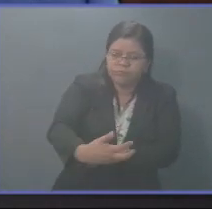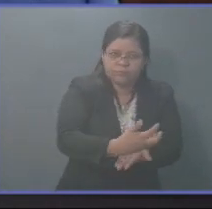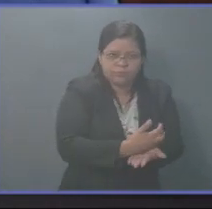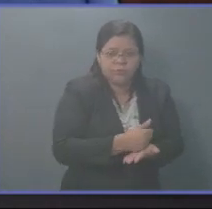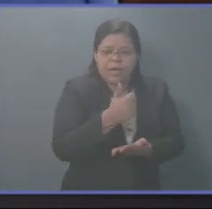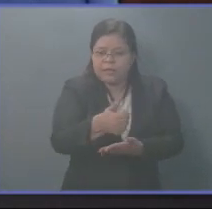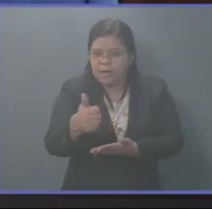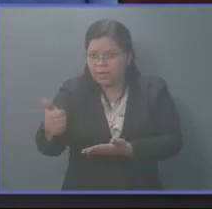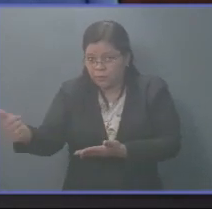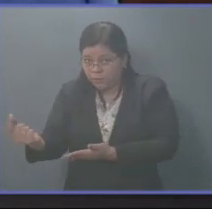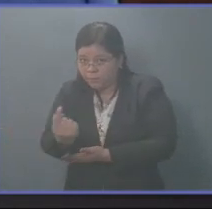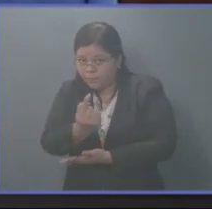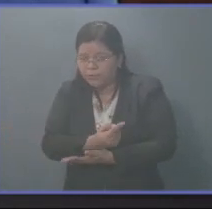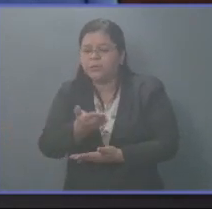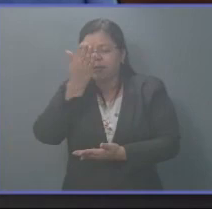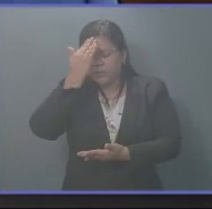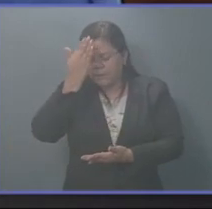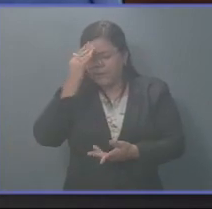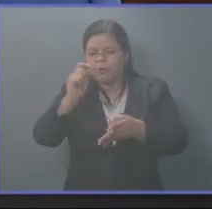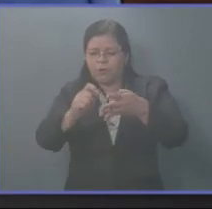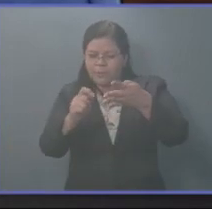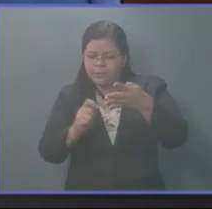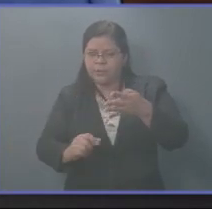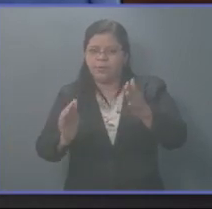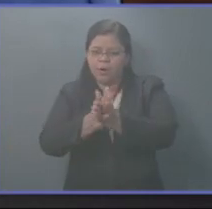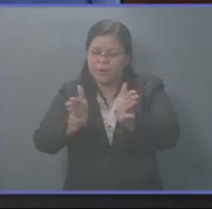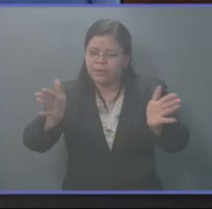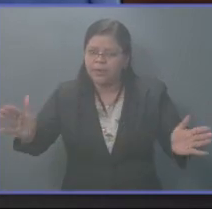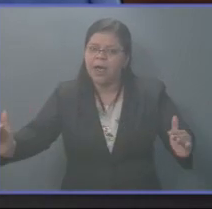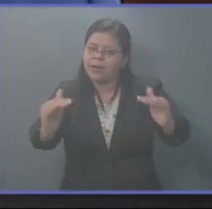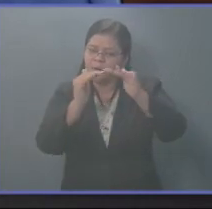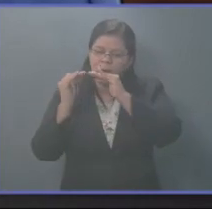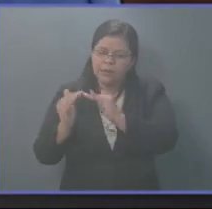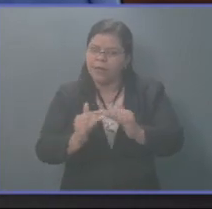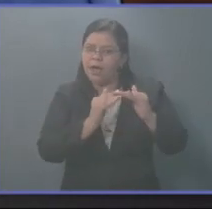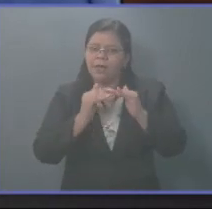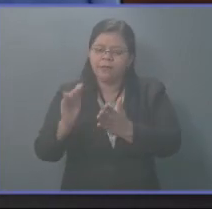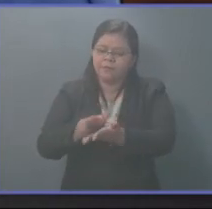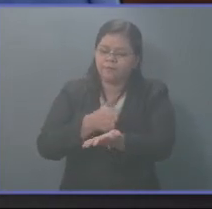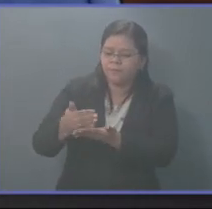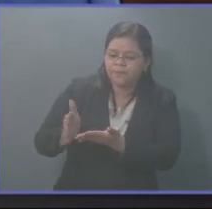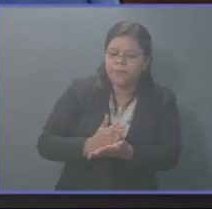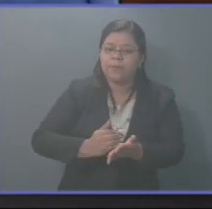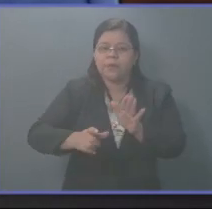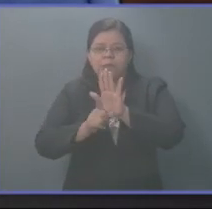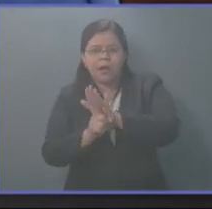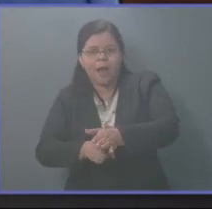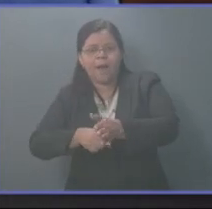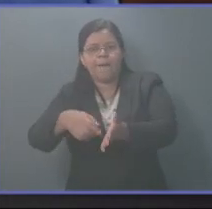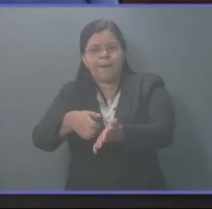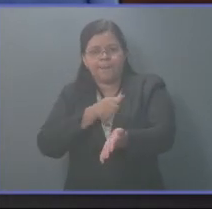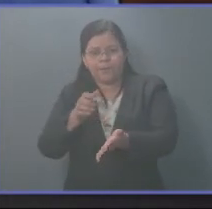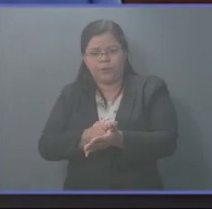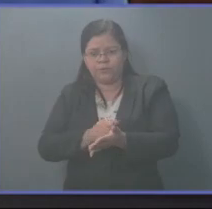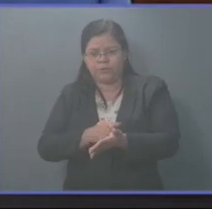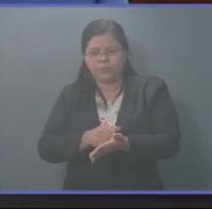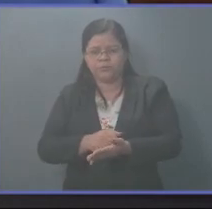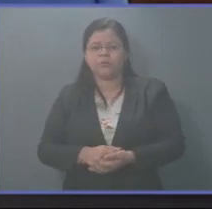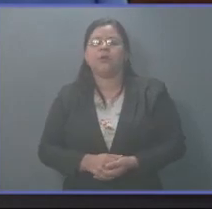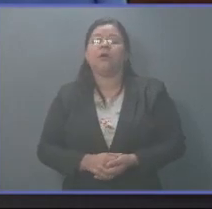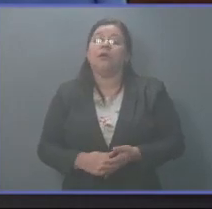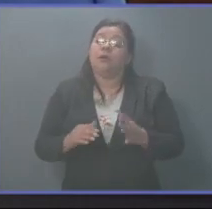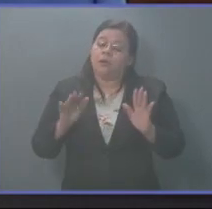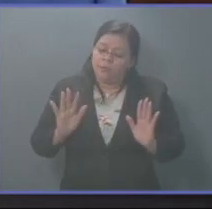de los contribuyentes, teniendo presentes los principios de generalidad, igualdad, equitativa distribución de la carga tributaria y de no confiscación.